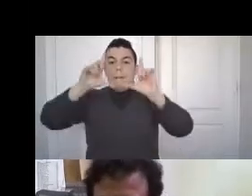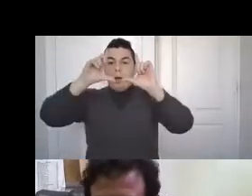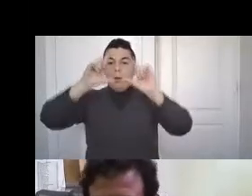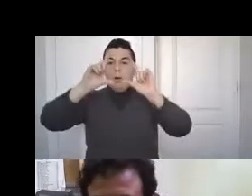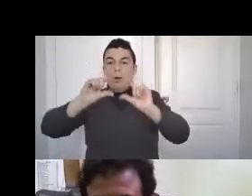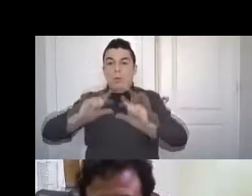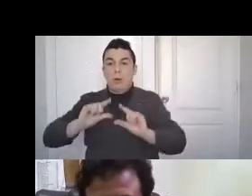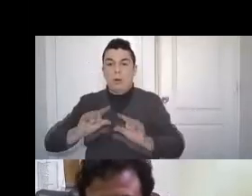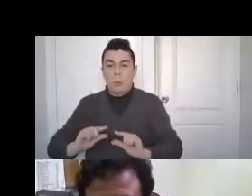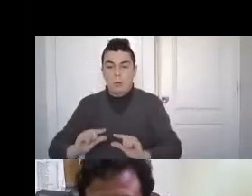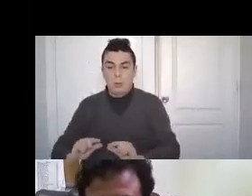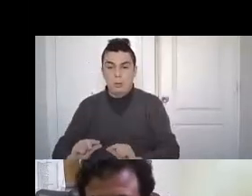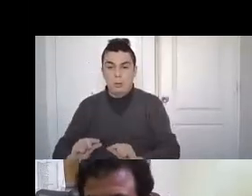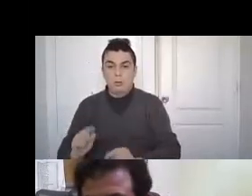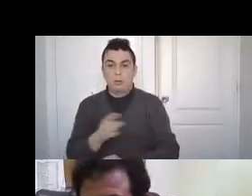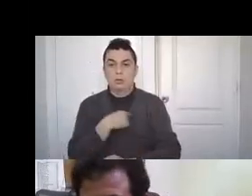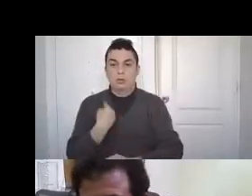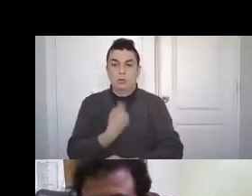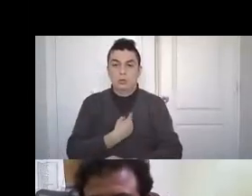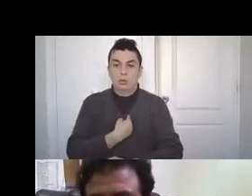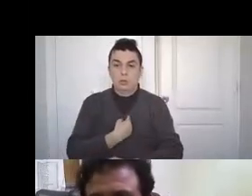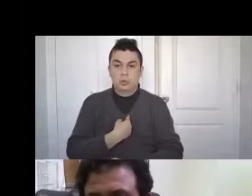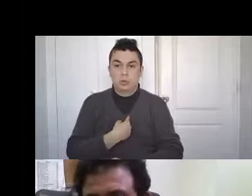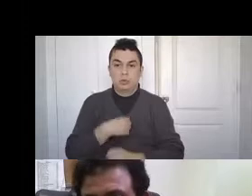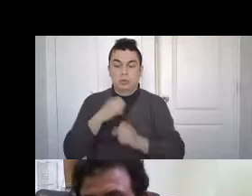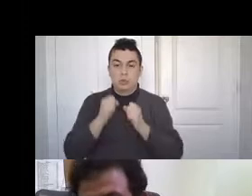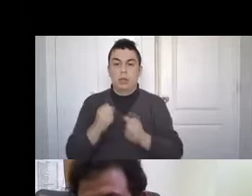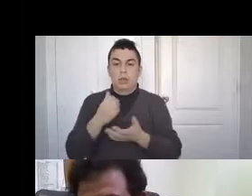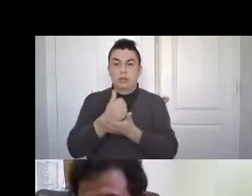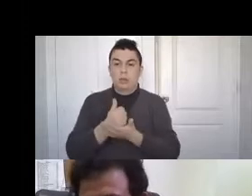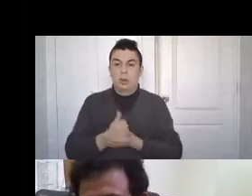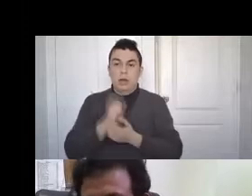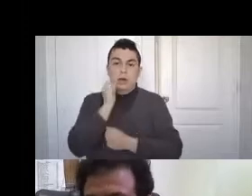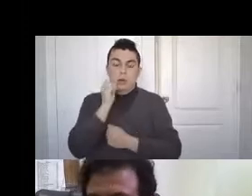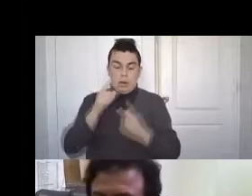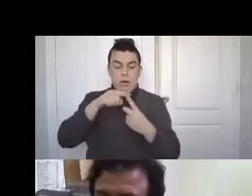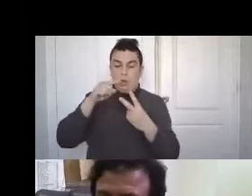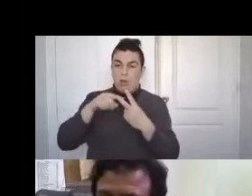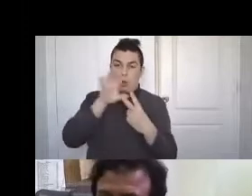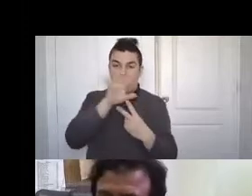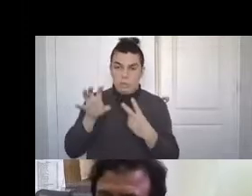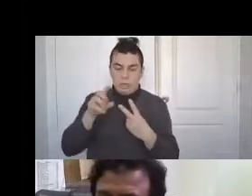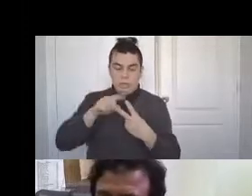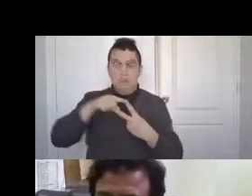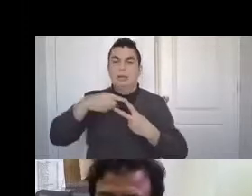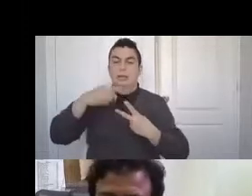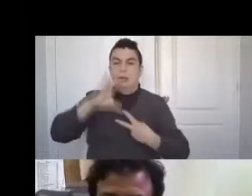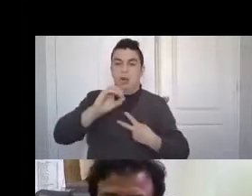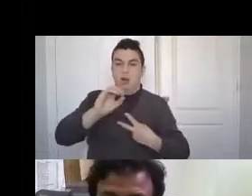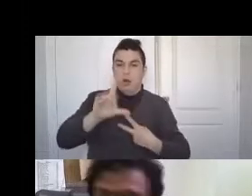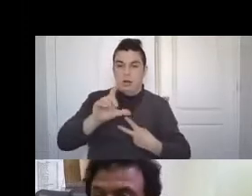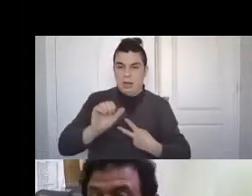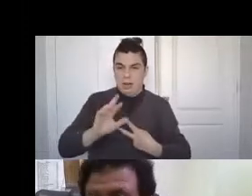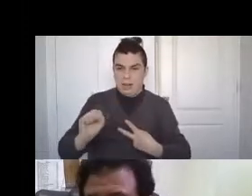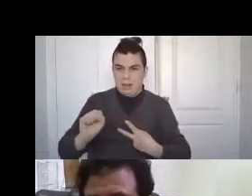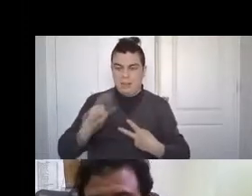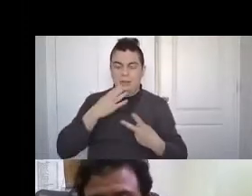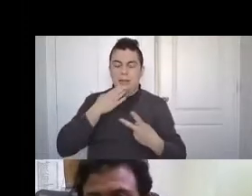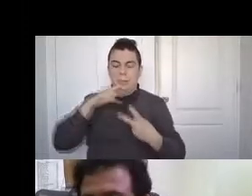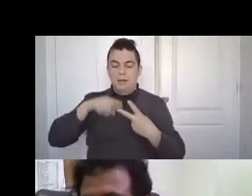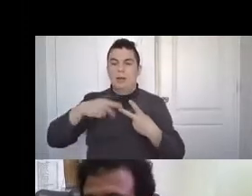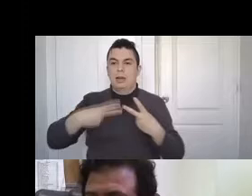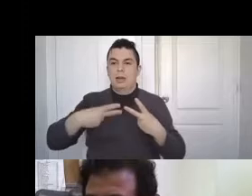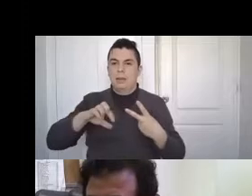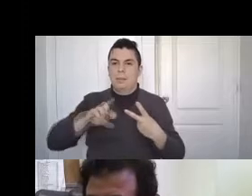matamos dos pájaros de un tiro, porque no solamente sirvió para el cólera, sino que para la hepatitis también. Por lo tanto, pero fue un